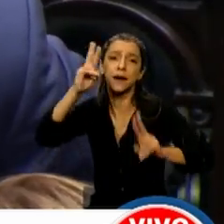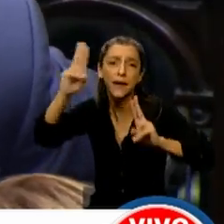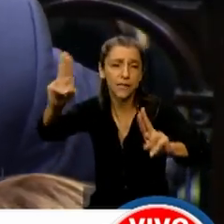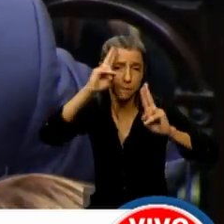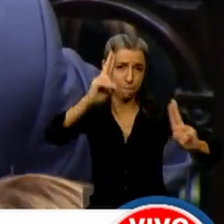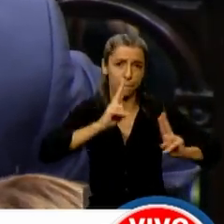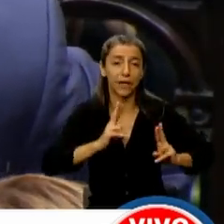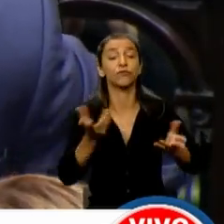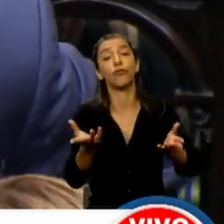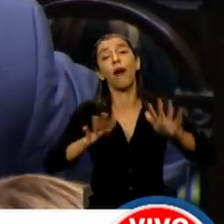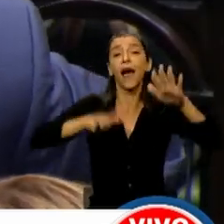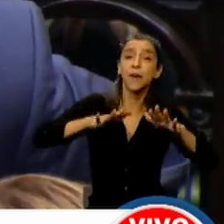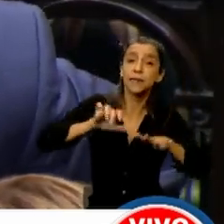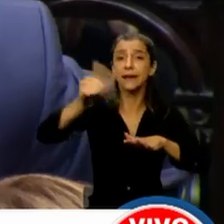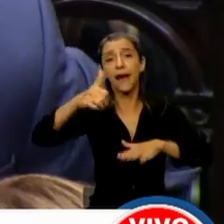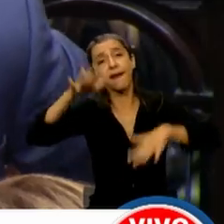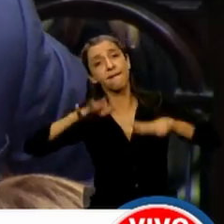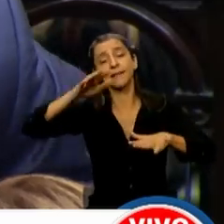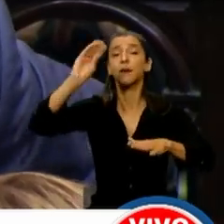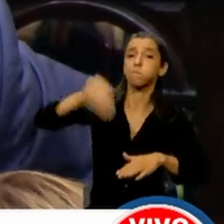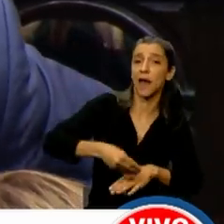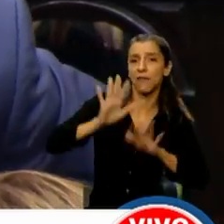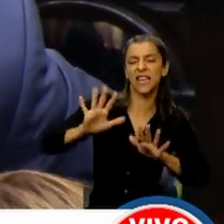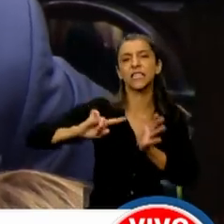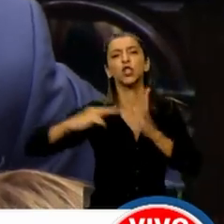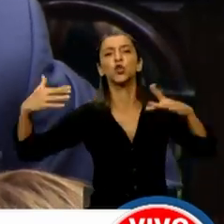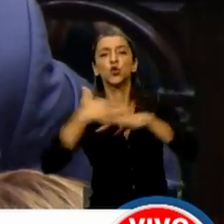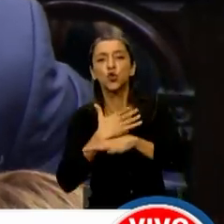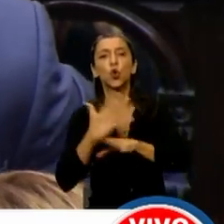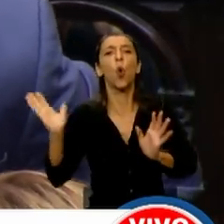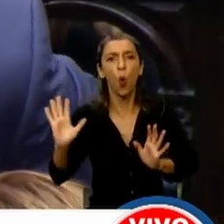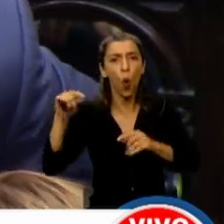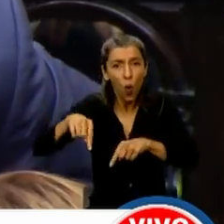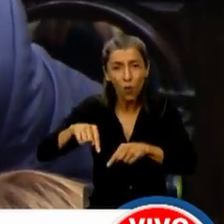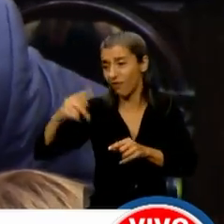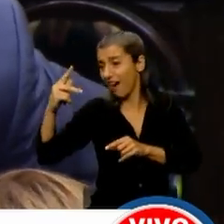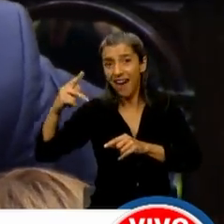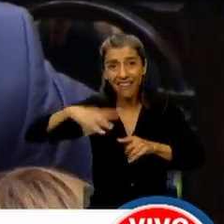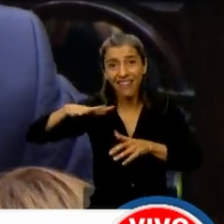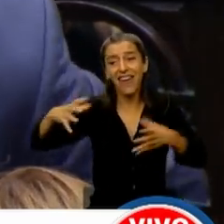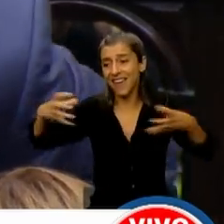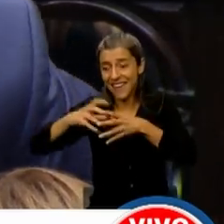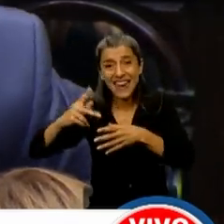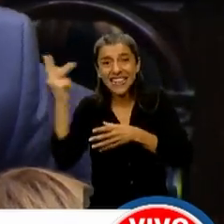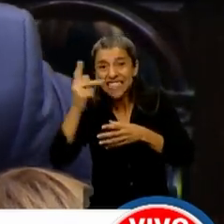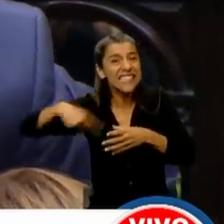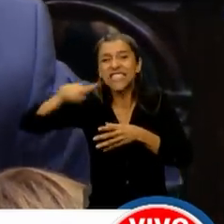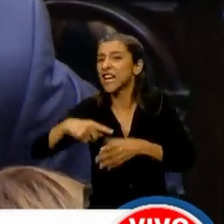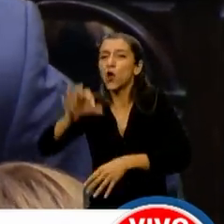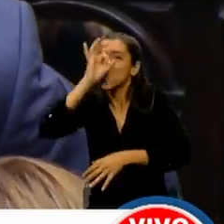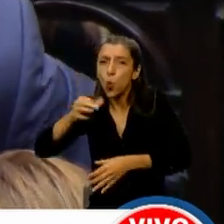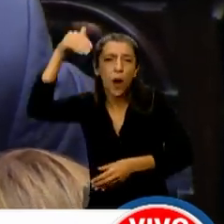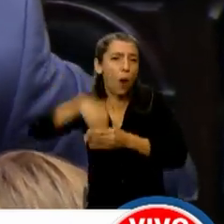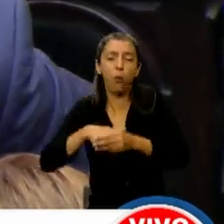y cuando uno pierde en la ciudad de buenos aires nunca el kirchnerismo nuevo tu presupuesto en la provincia buenos aires nunca lo